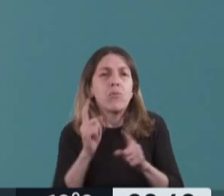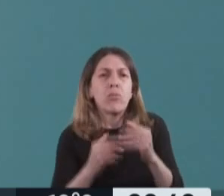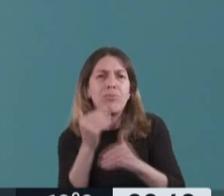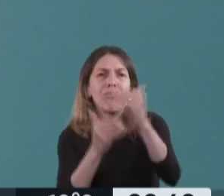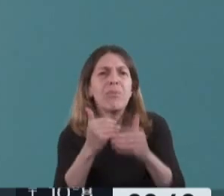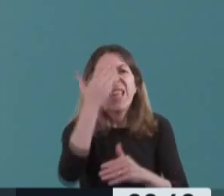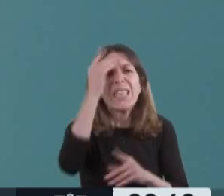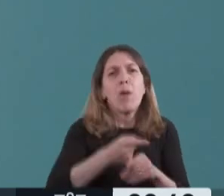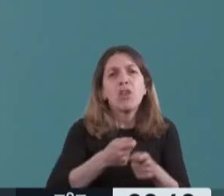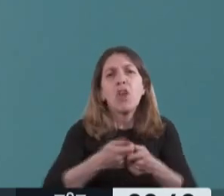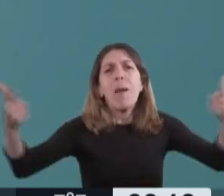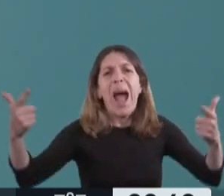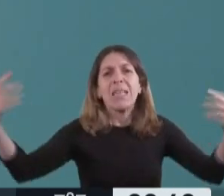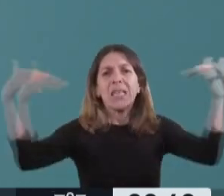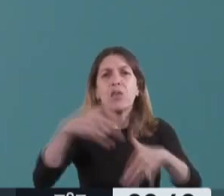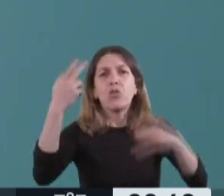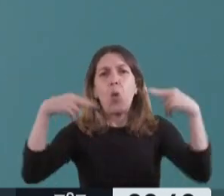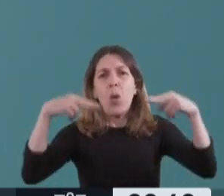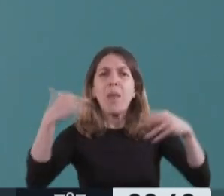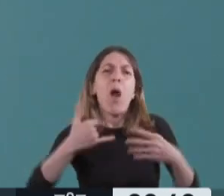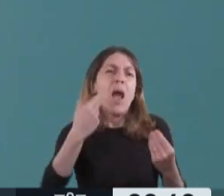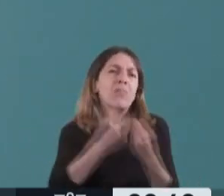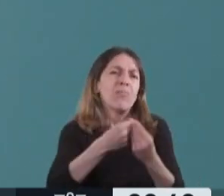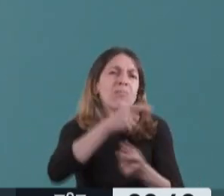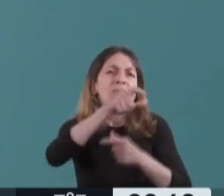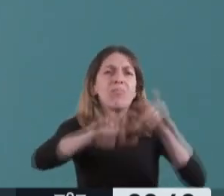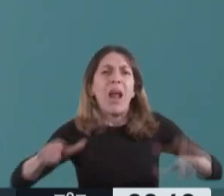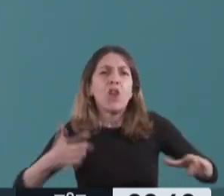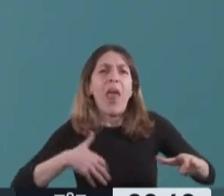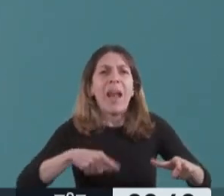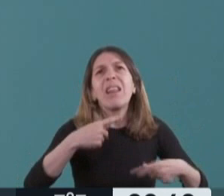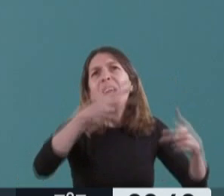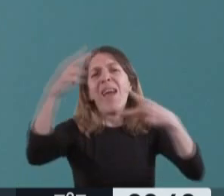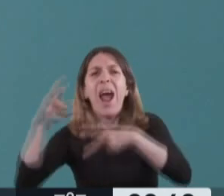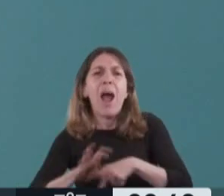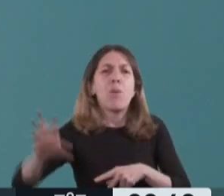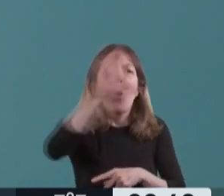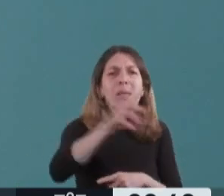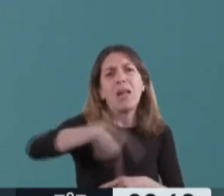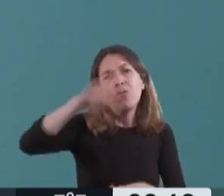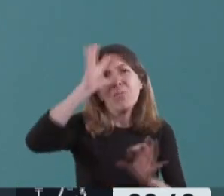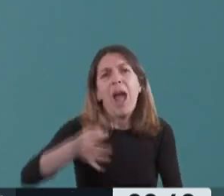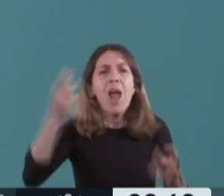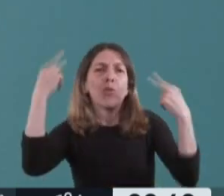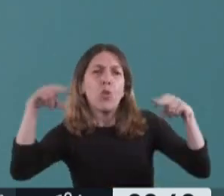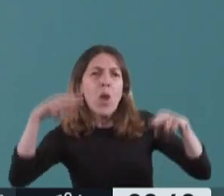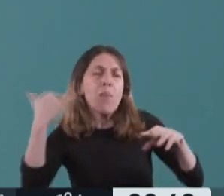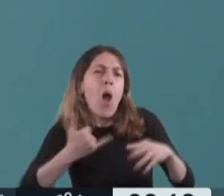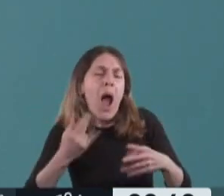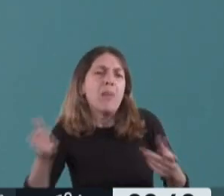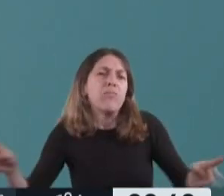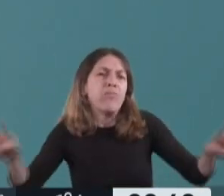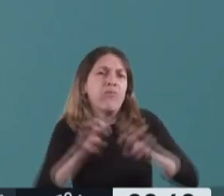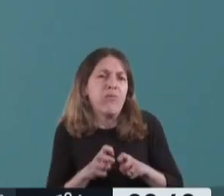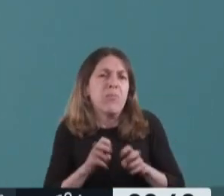cantidad de argentinos argentinas que están disfrutando de los destinos de nuestro país eso sabemos lo que significa el turismo en términos de impacto económico para las